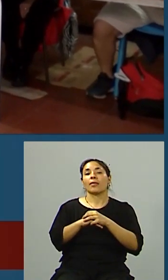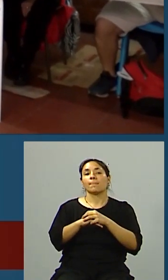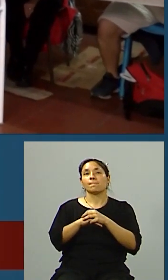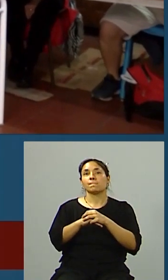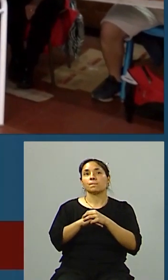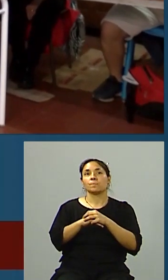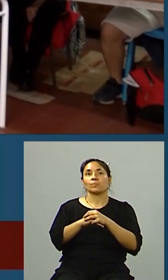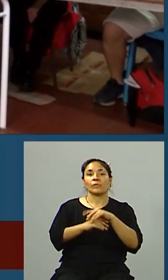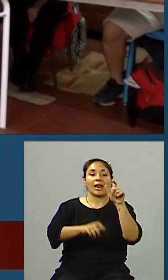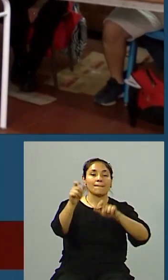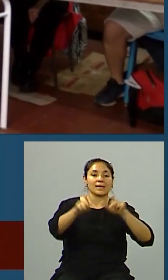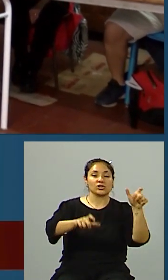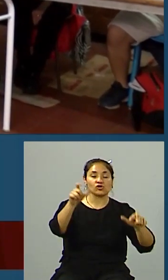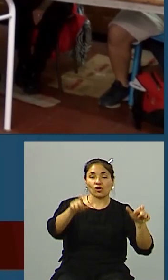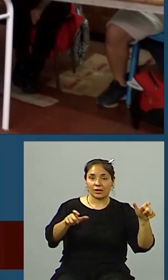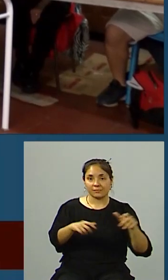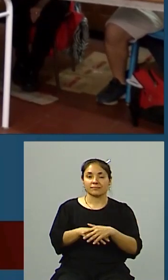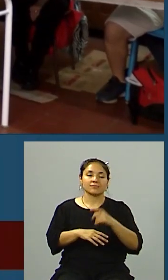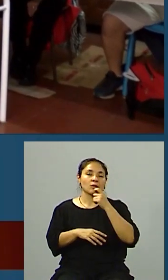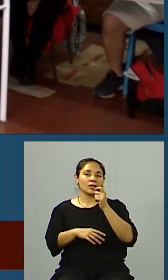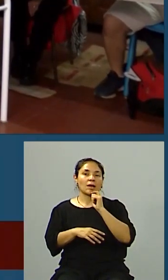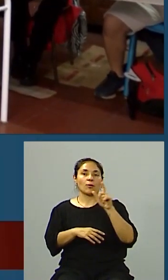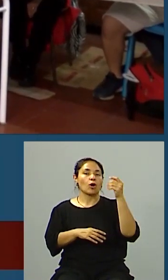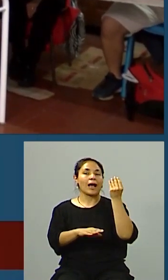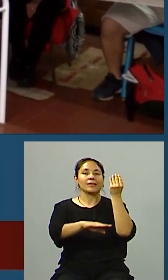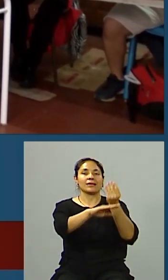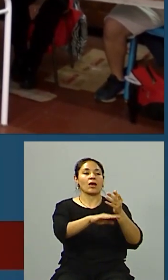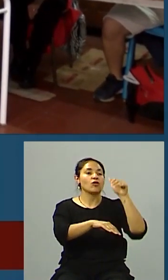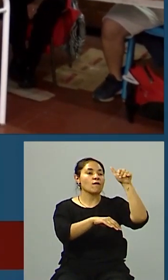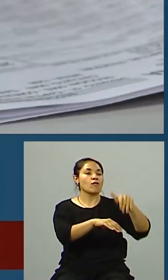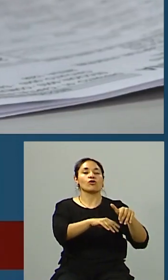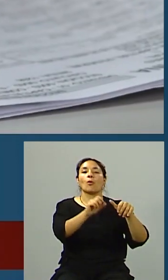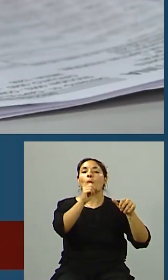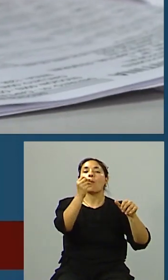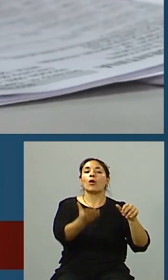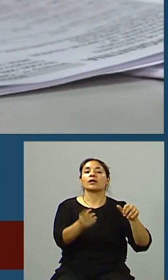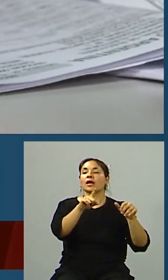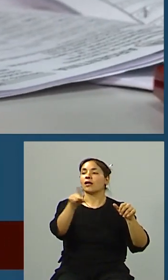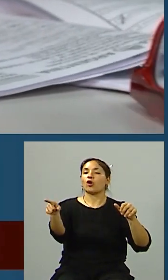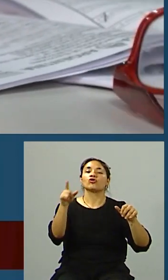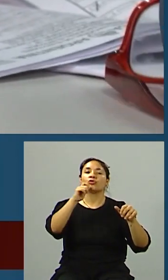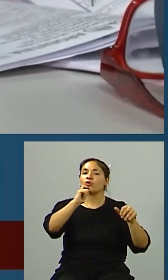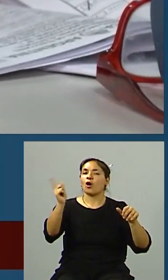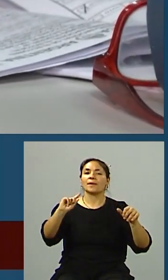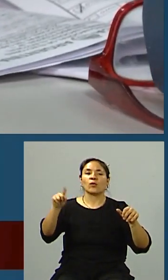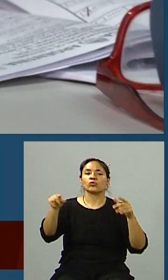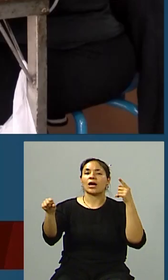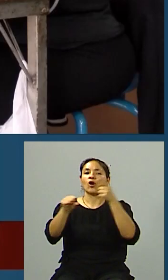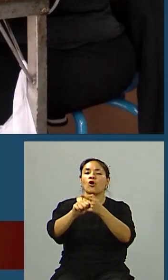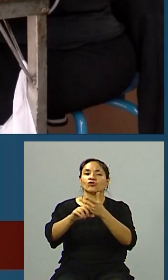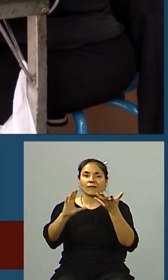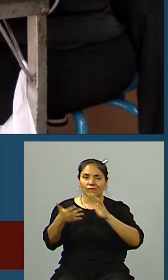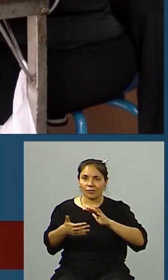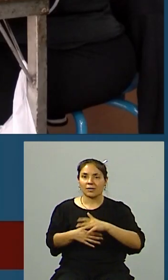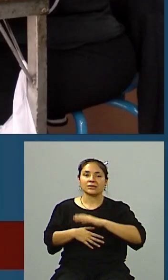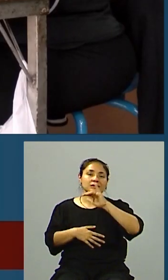la sensación de que voto a tal candidato porque no quiero que gane el otro, ¿no? Sí, esto parece una pelea entre